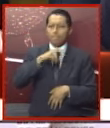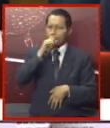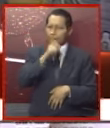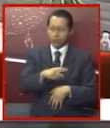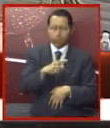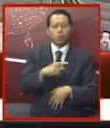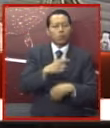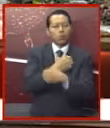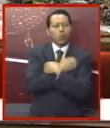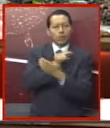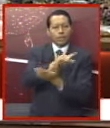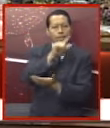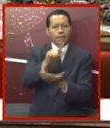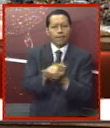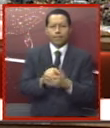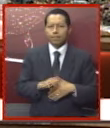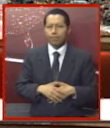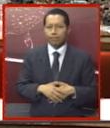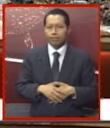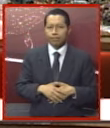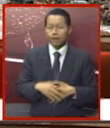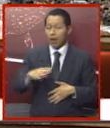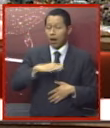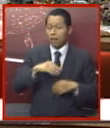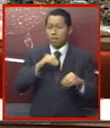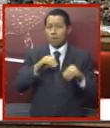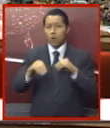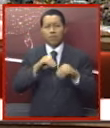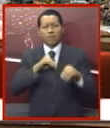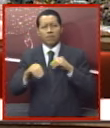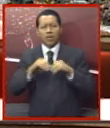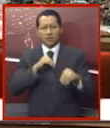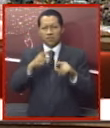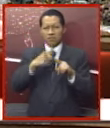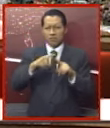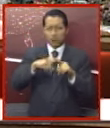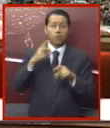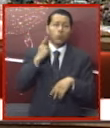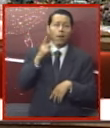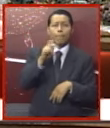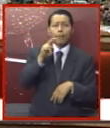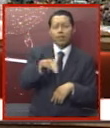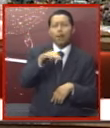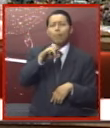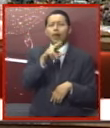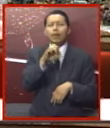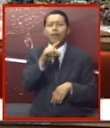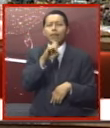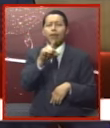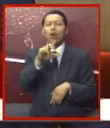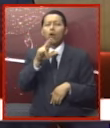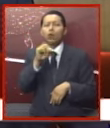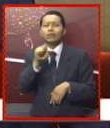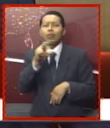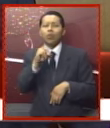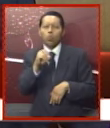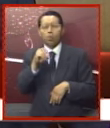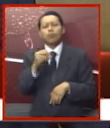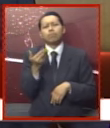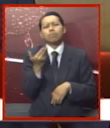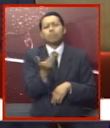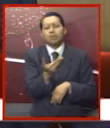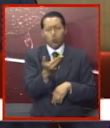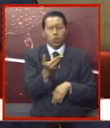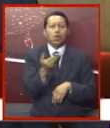educativa. Y ante las dimensiones que ha adquirido el movimiento magisterial, la diputada del PAN, María del Rosario Rodríguez, solicitó al secretario de Educación